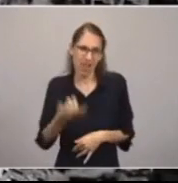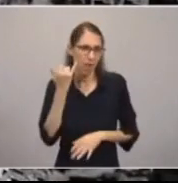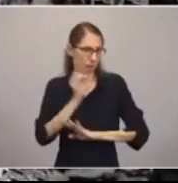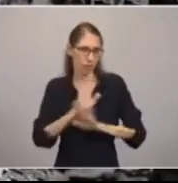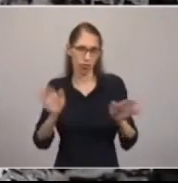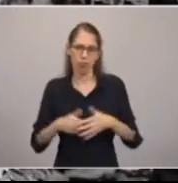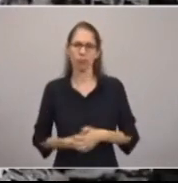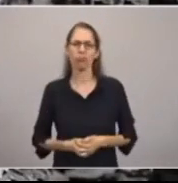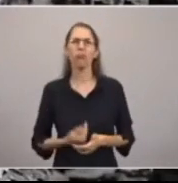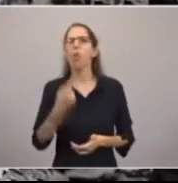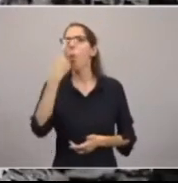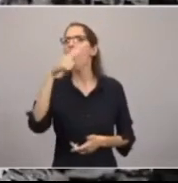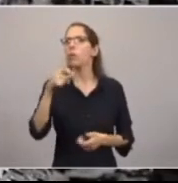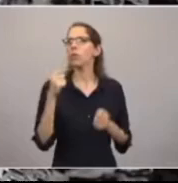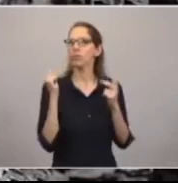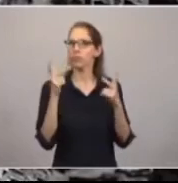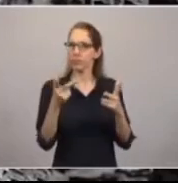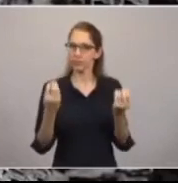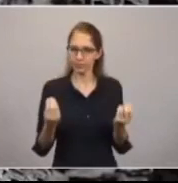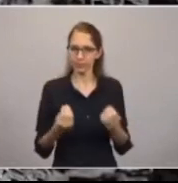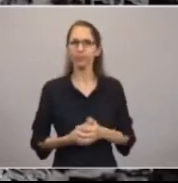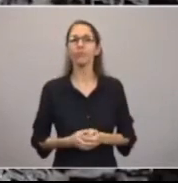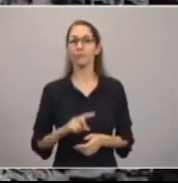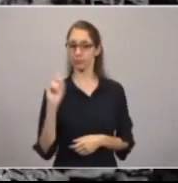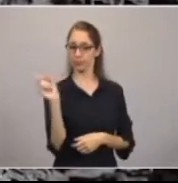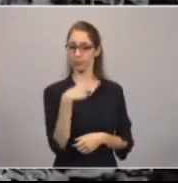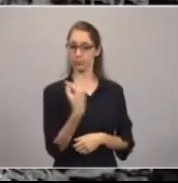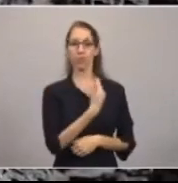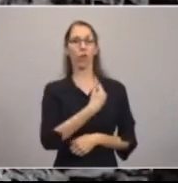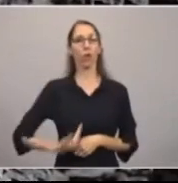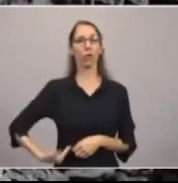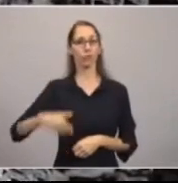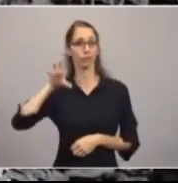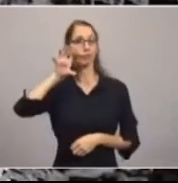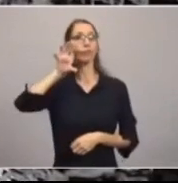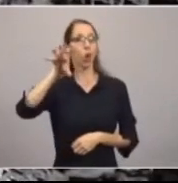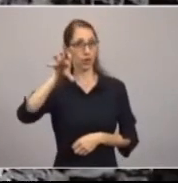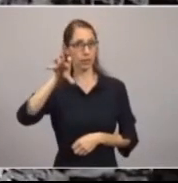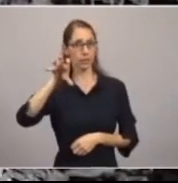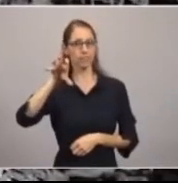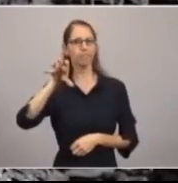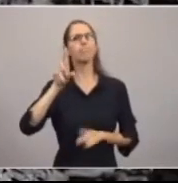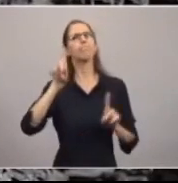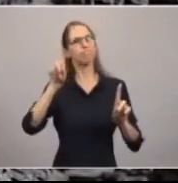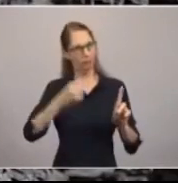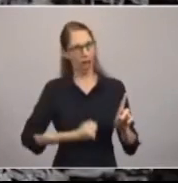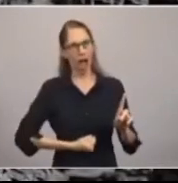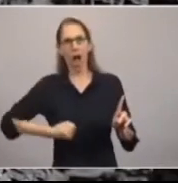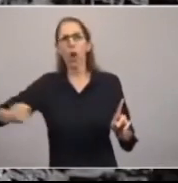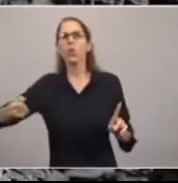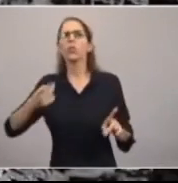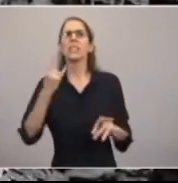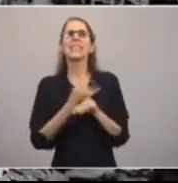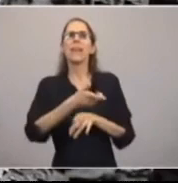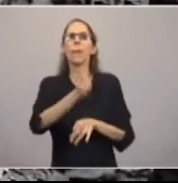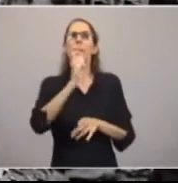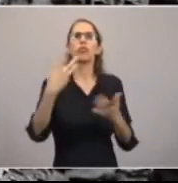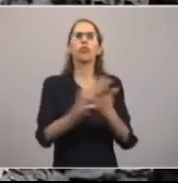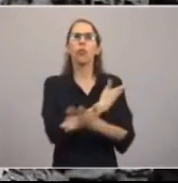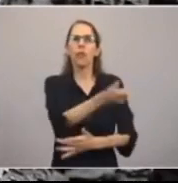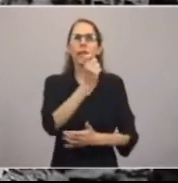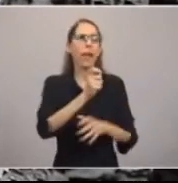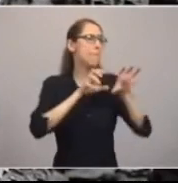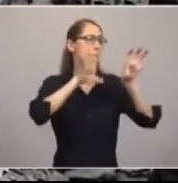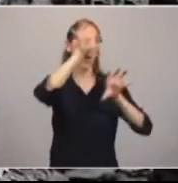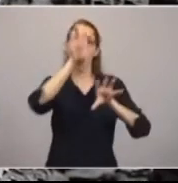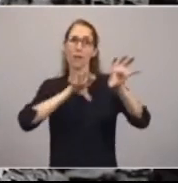que puedo decir para terminar es que nosotros como gobierno provincial, que además el ajuste siempre va sobre las provincias y